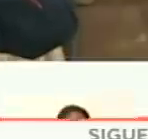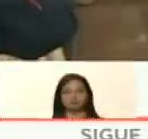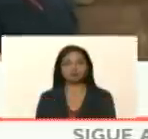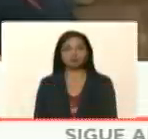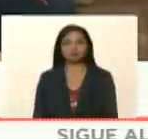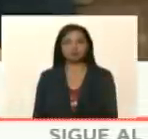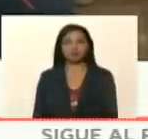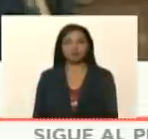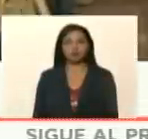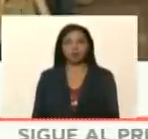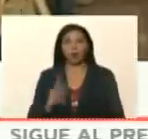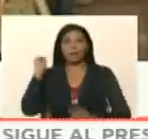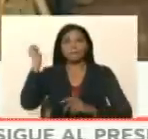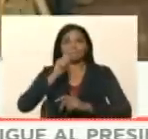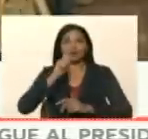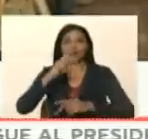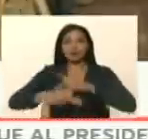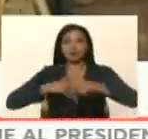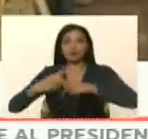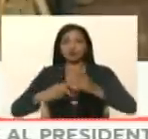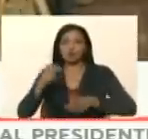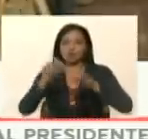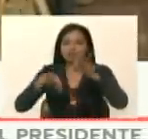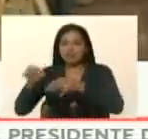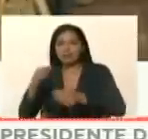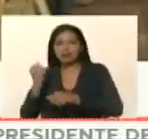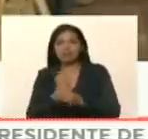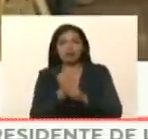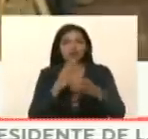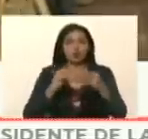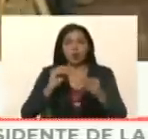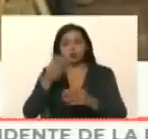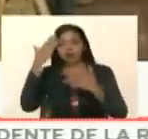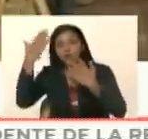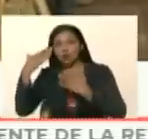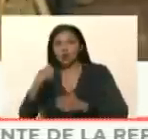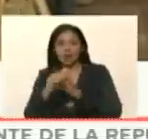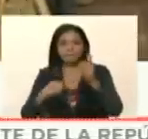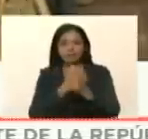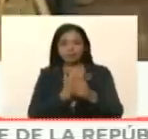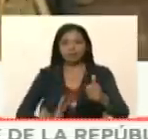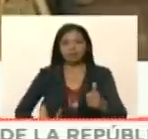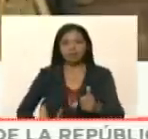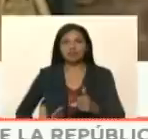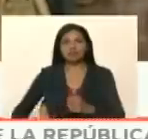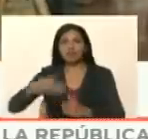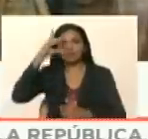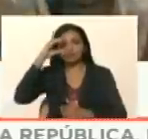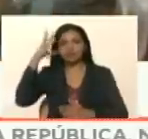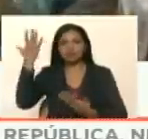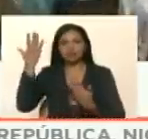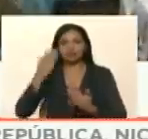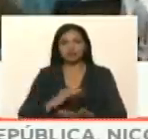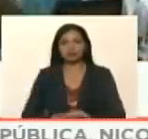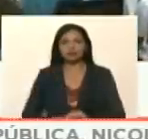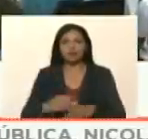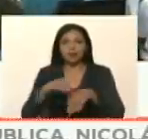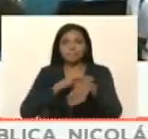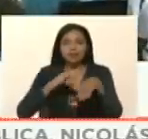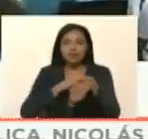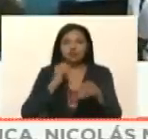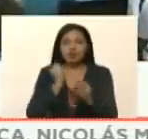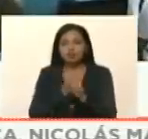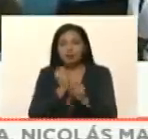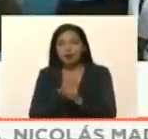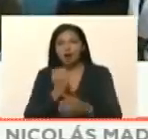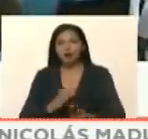mes de producción, de siembra, de trabajo. Saludo a la vicepresidenta ejecutiva, doctora Delcy Rodríguez, al ministro del